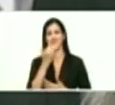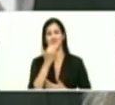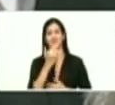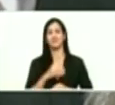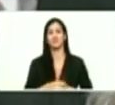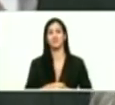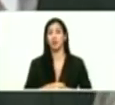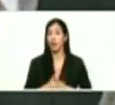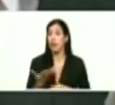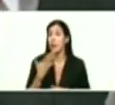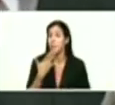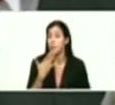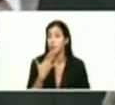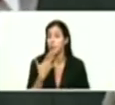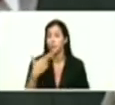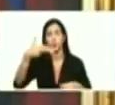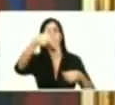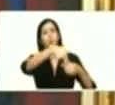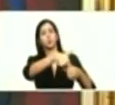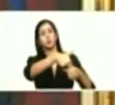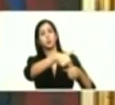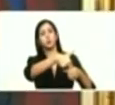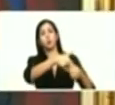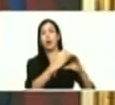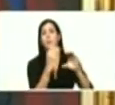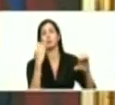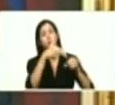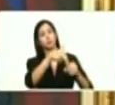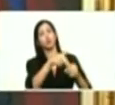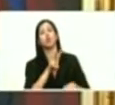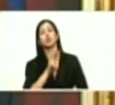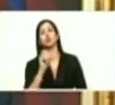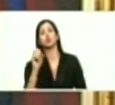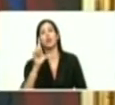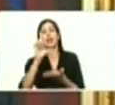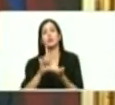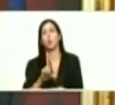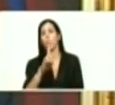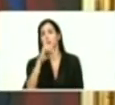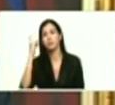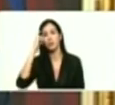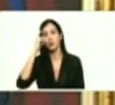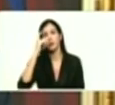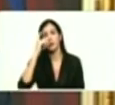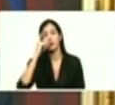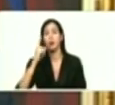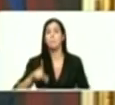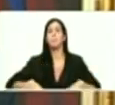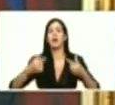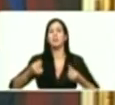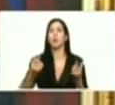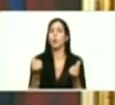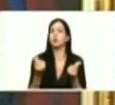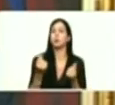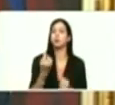si va a echar 200 litros por día va a gastar 200 bolivitas